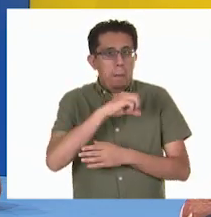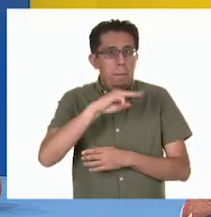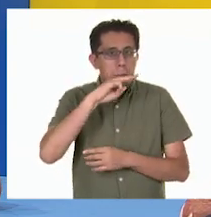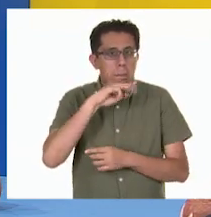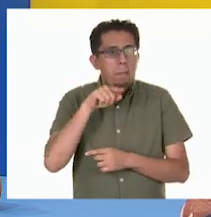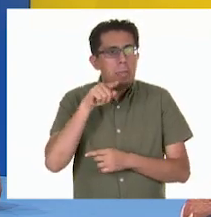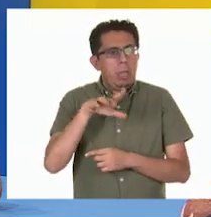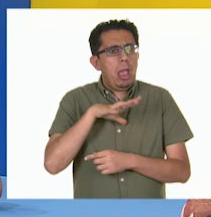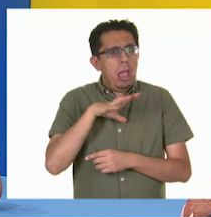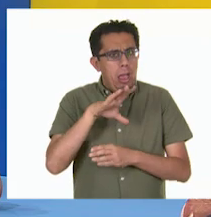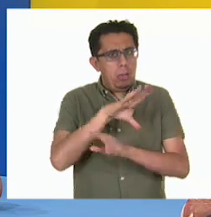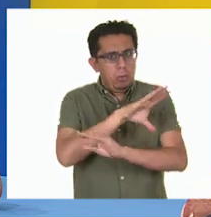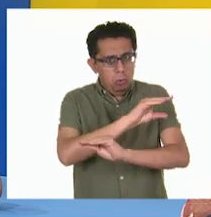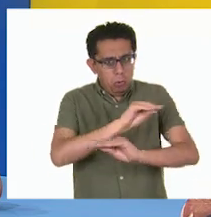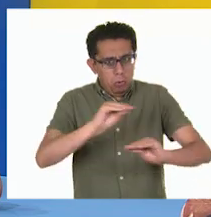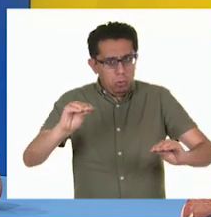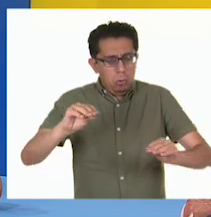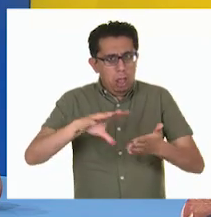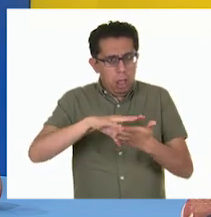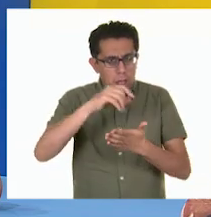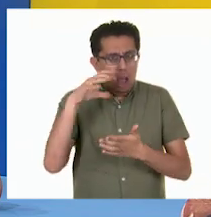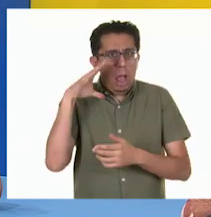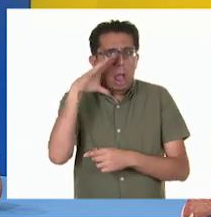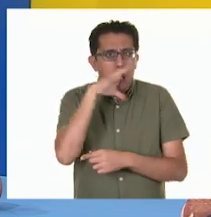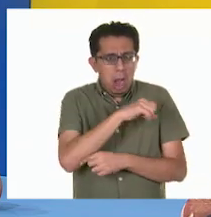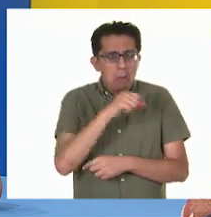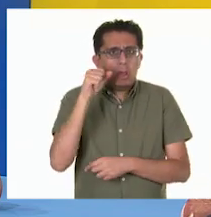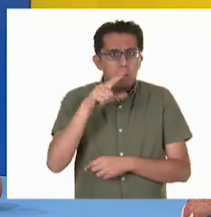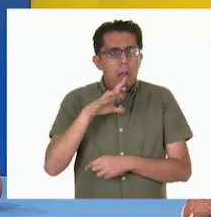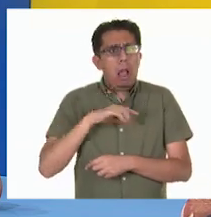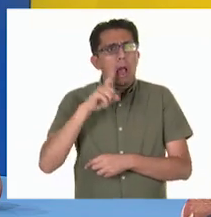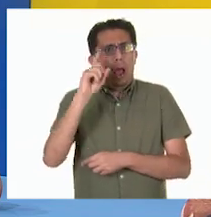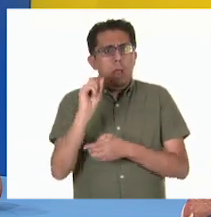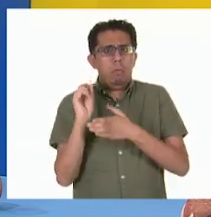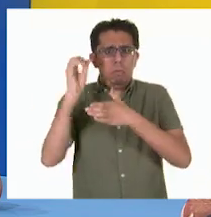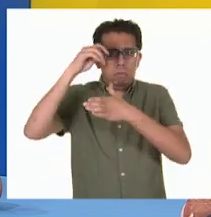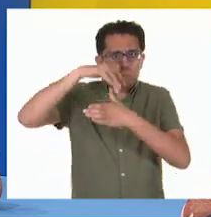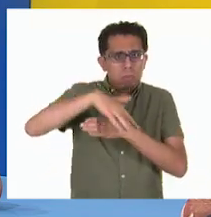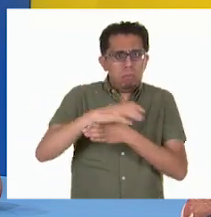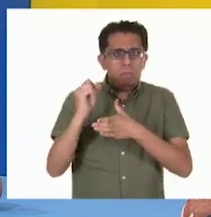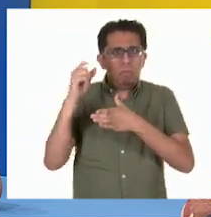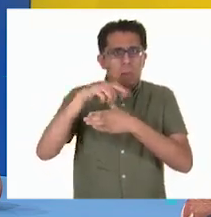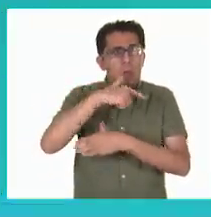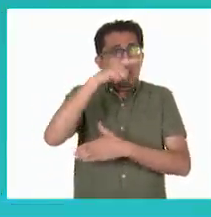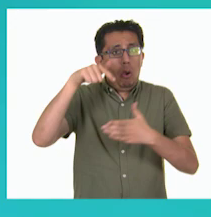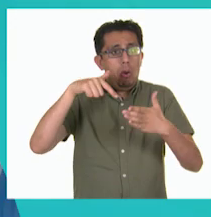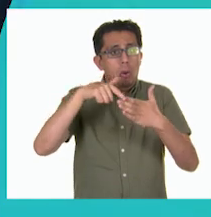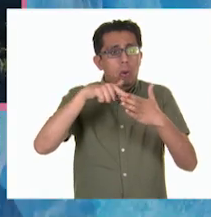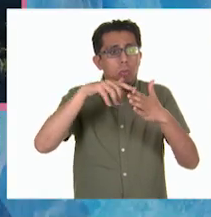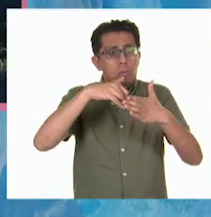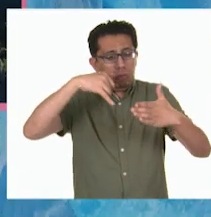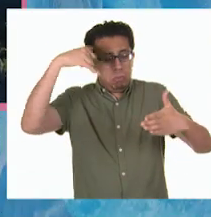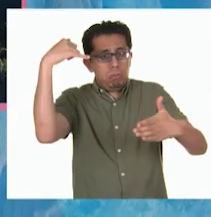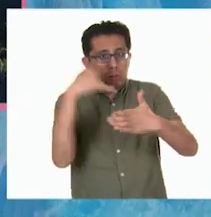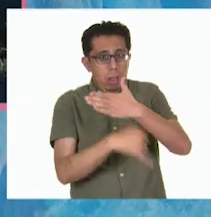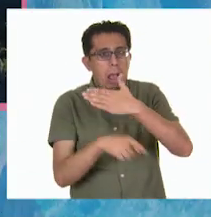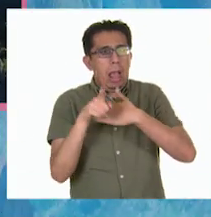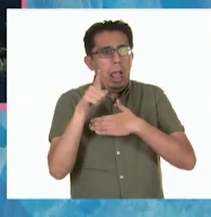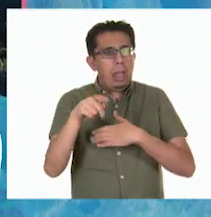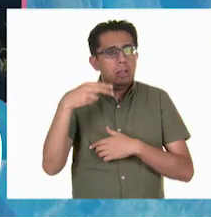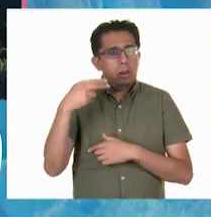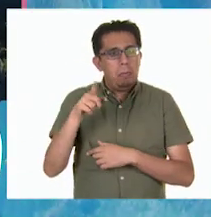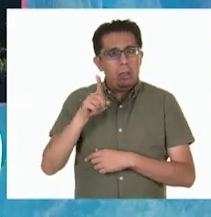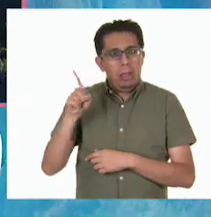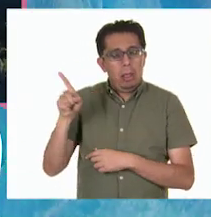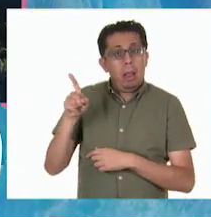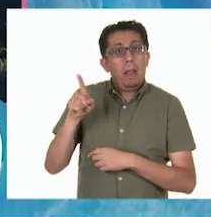proporción de desierto, también presume de hermosas cascadas y profundos cañones. El cañón o Barranca del Cobre es por